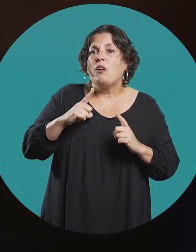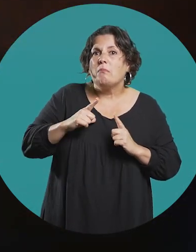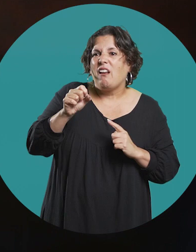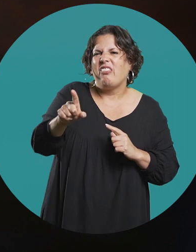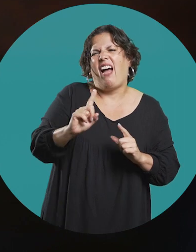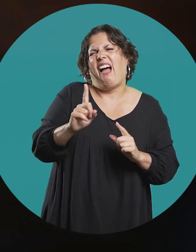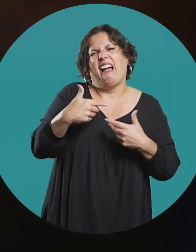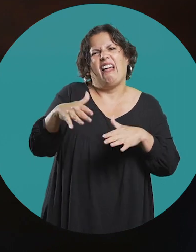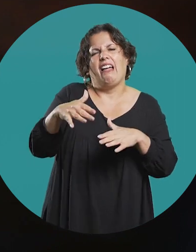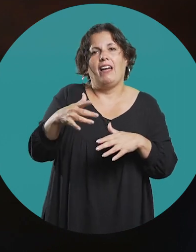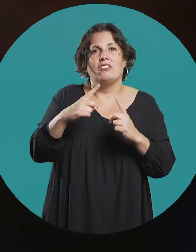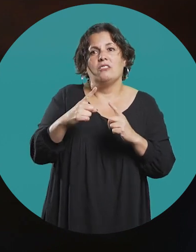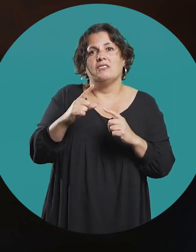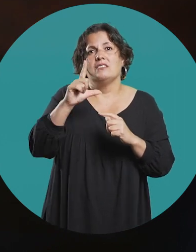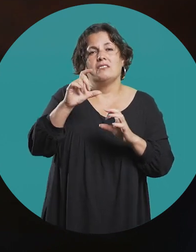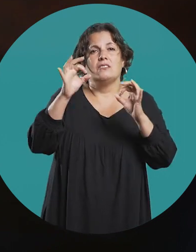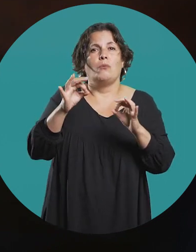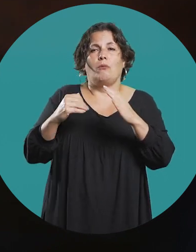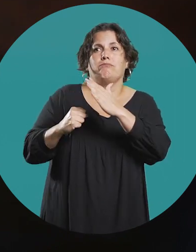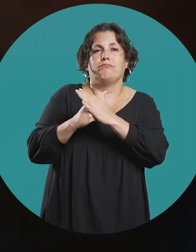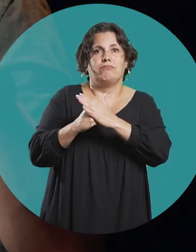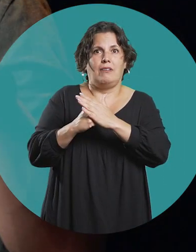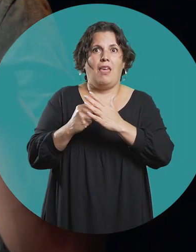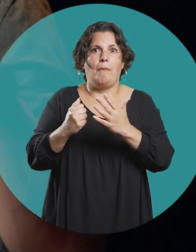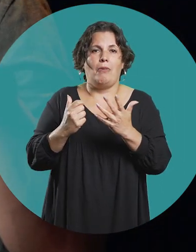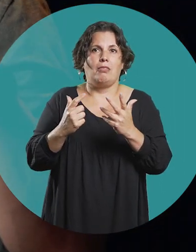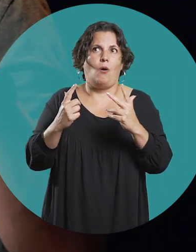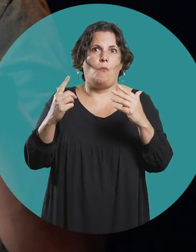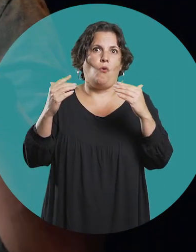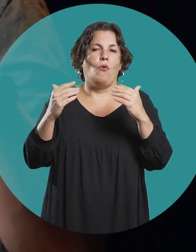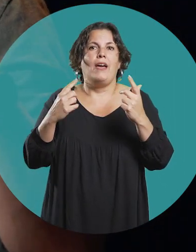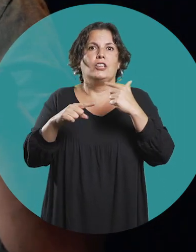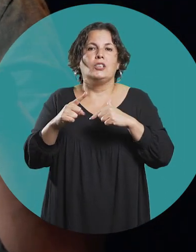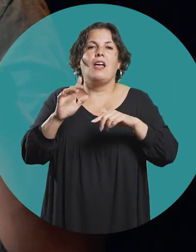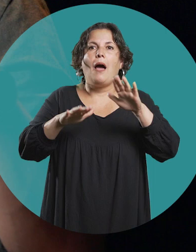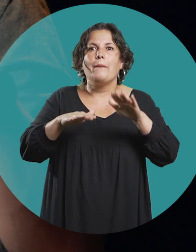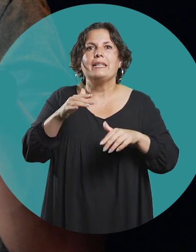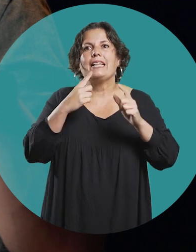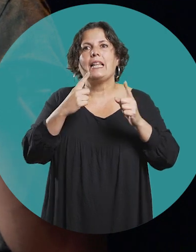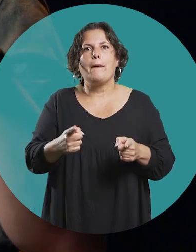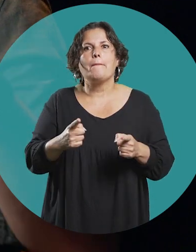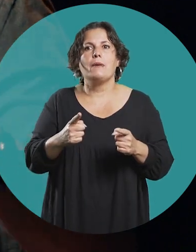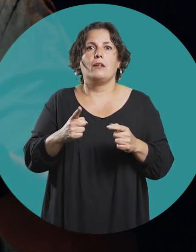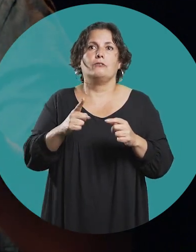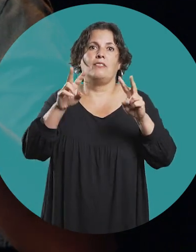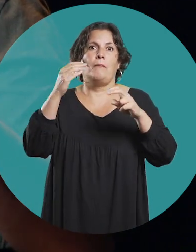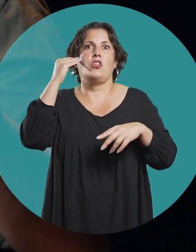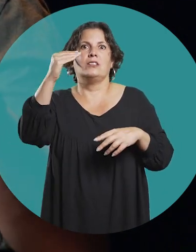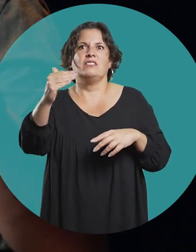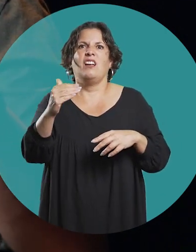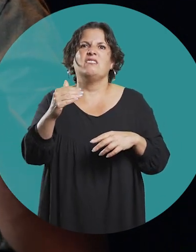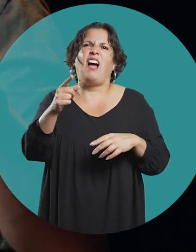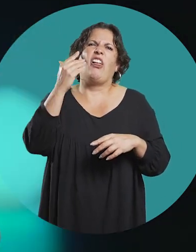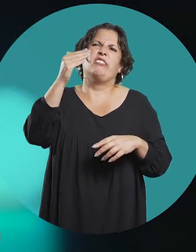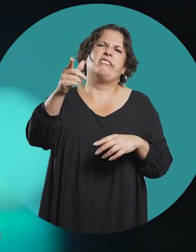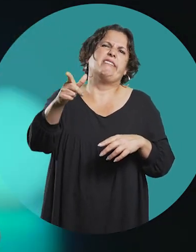mí, voy a llegar acá. Pero también muchas veces hacia los docentes hay expectativas